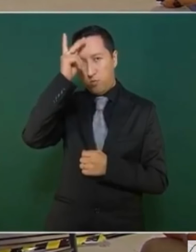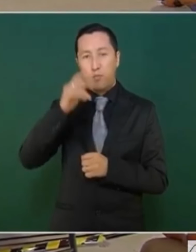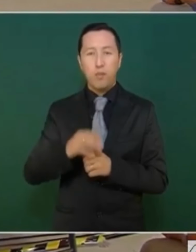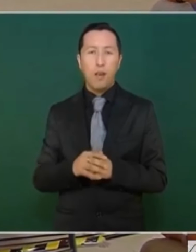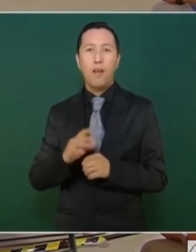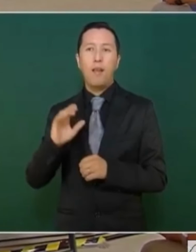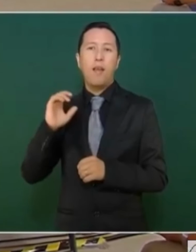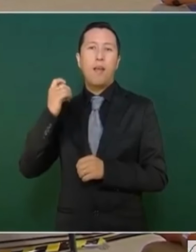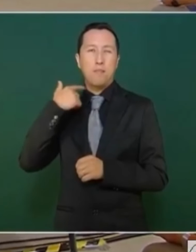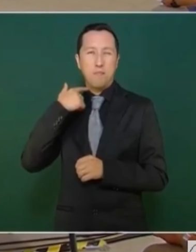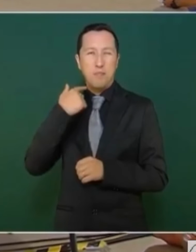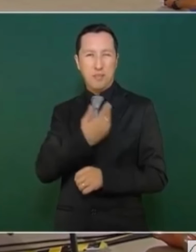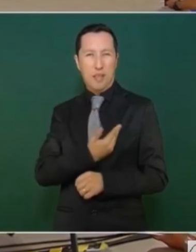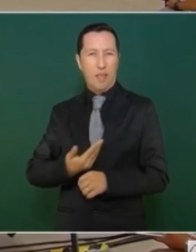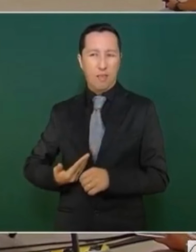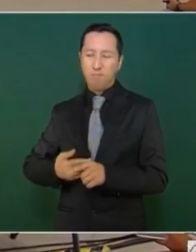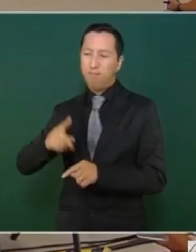Está aquí